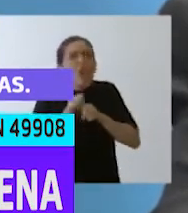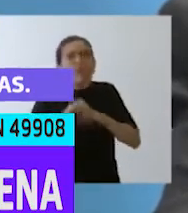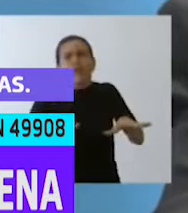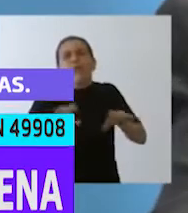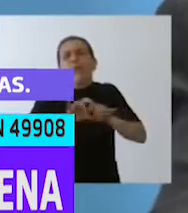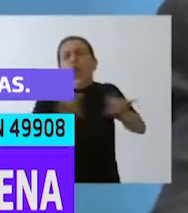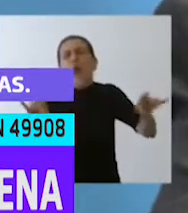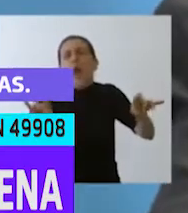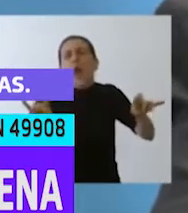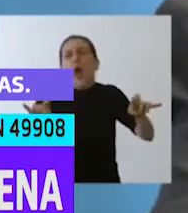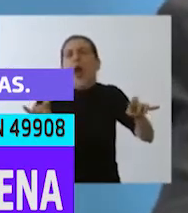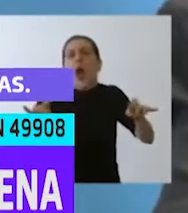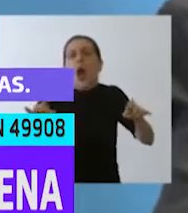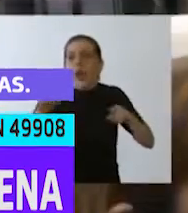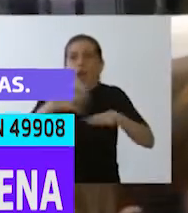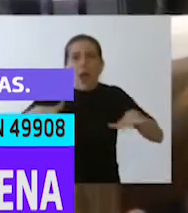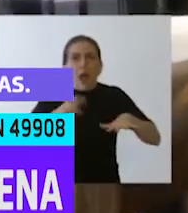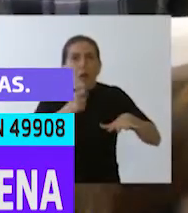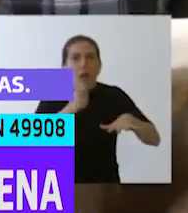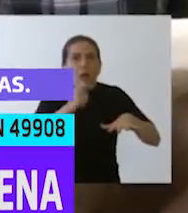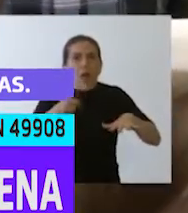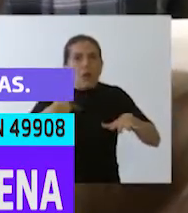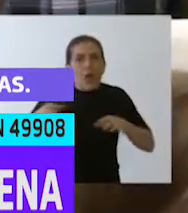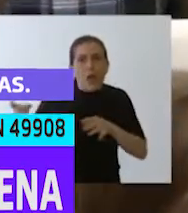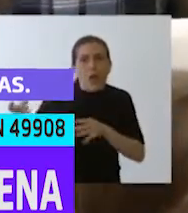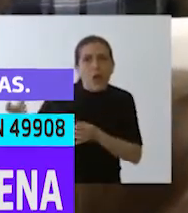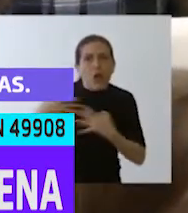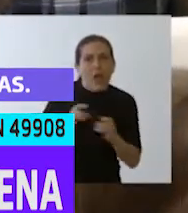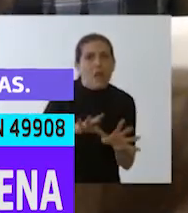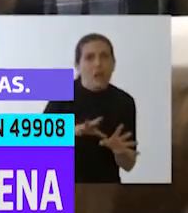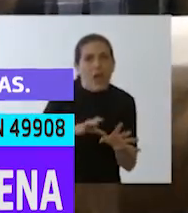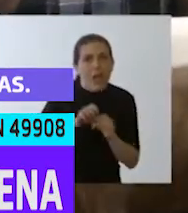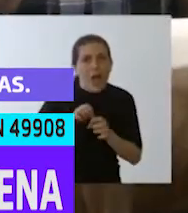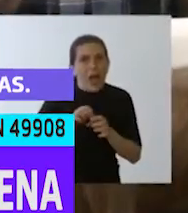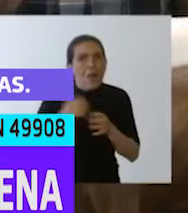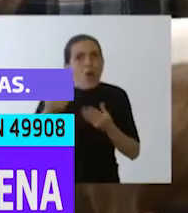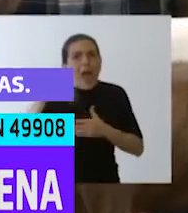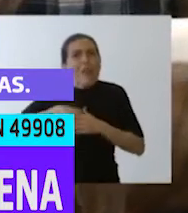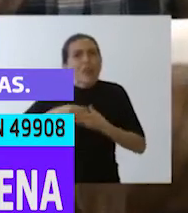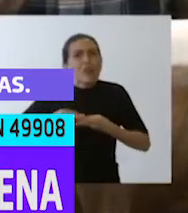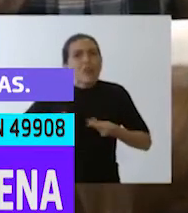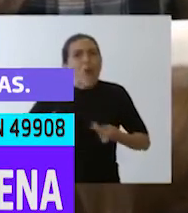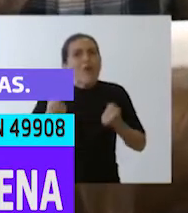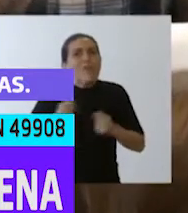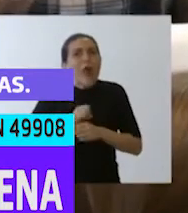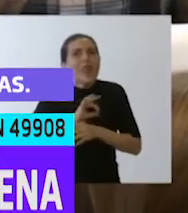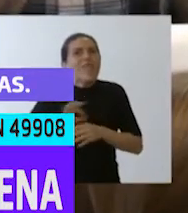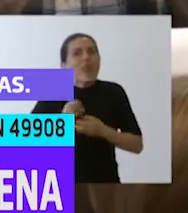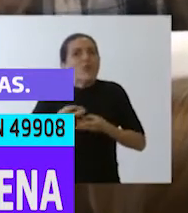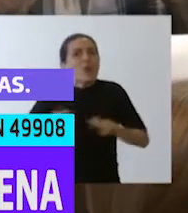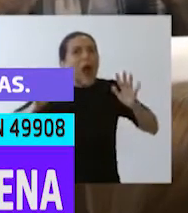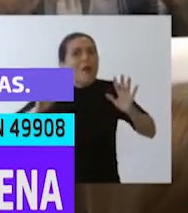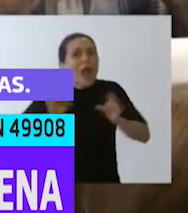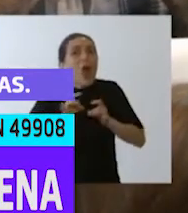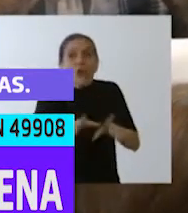eso se necesitan antivirales específicos y vacunas, fundamentalmente, y eso no lo tenemos. Todavía no, pero es viable